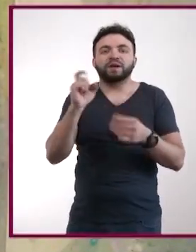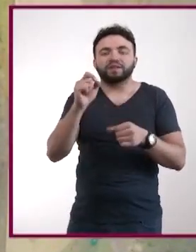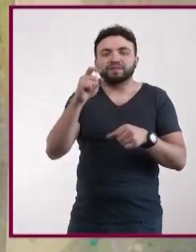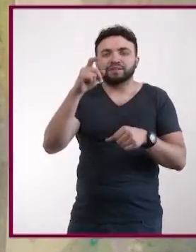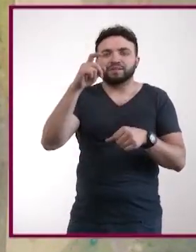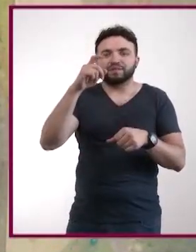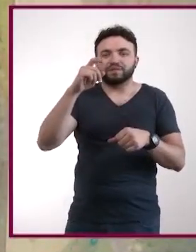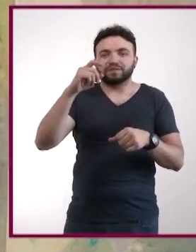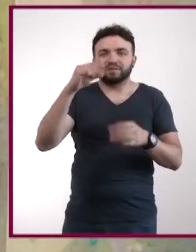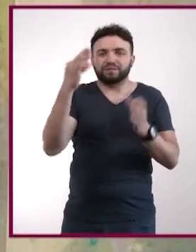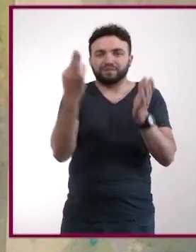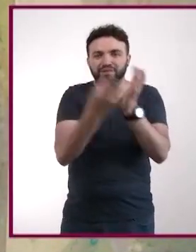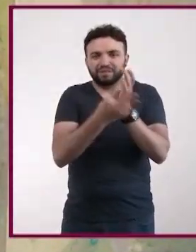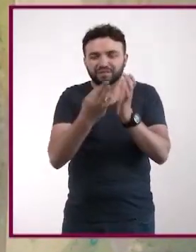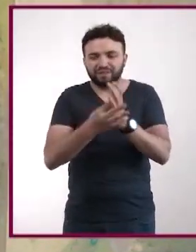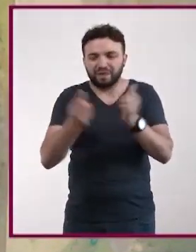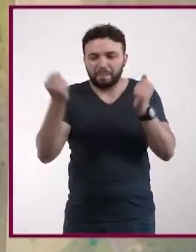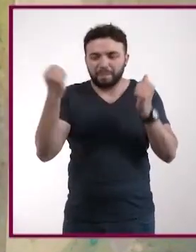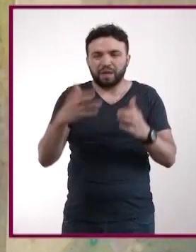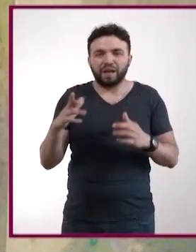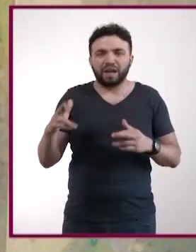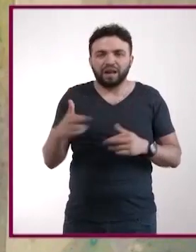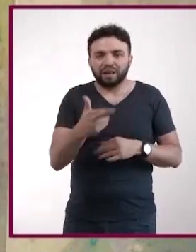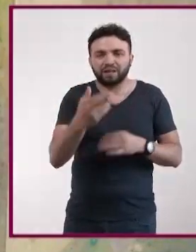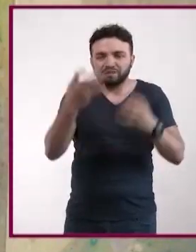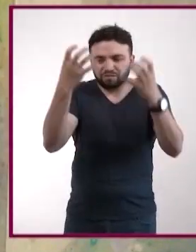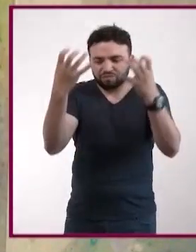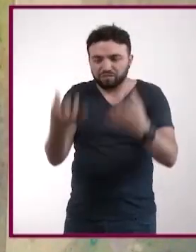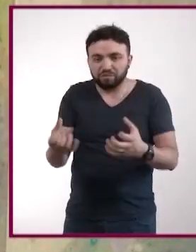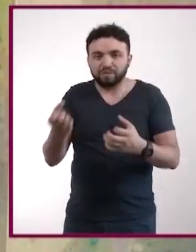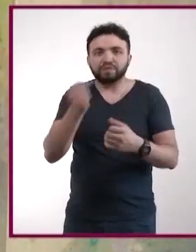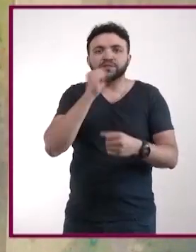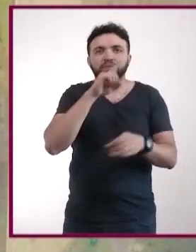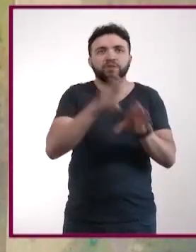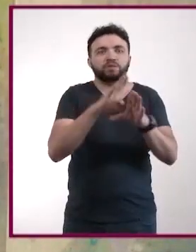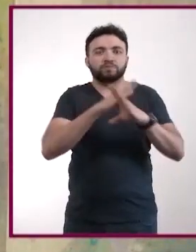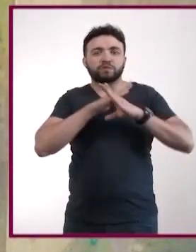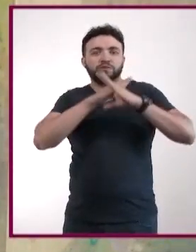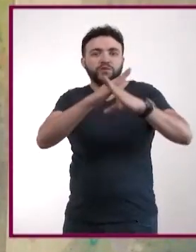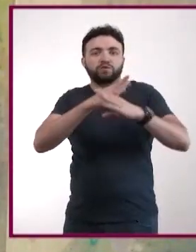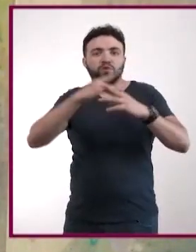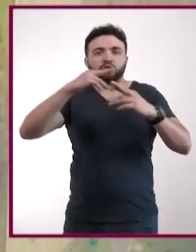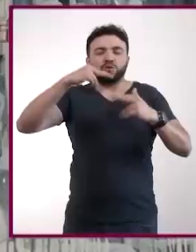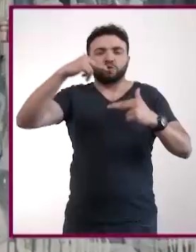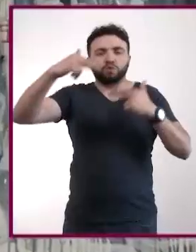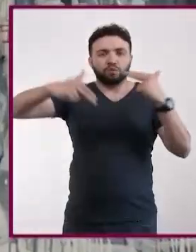¿no? Y protegen de los huracanes, o sea, tienen muchas funciones también.